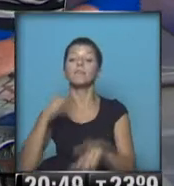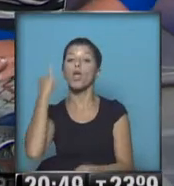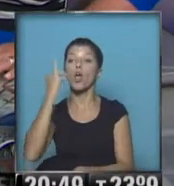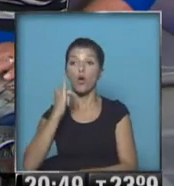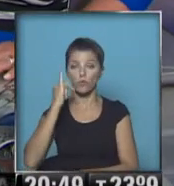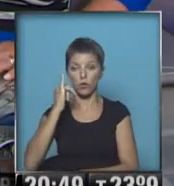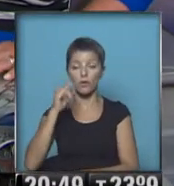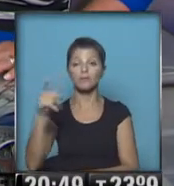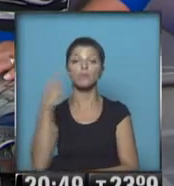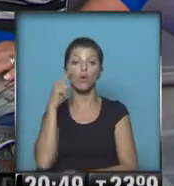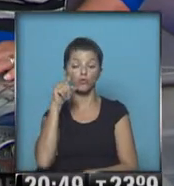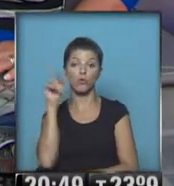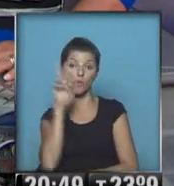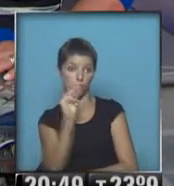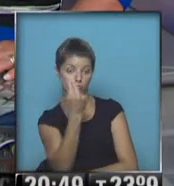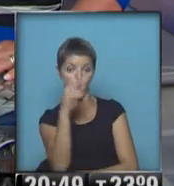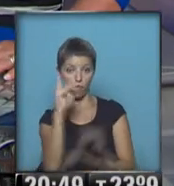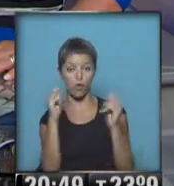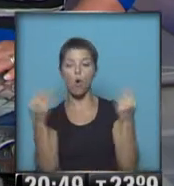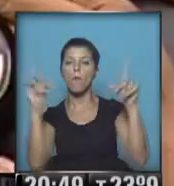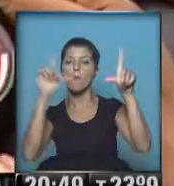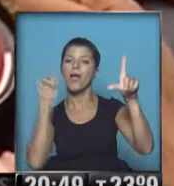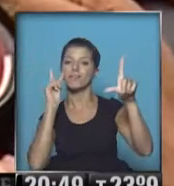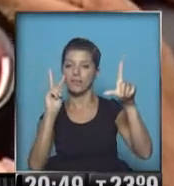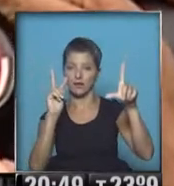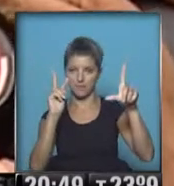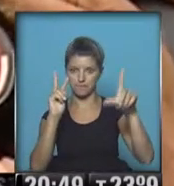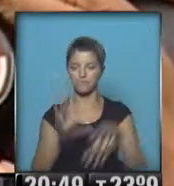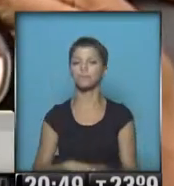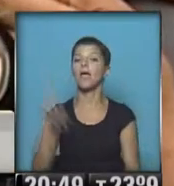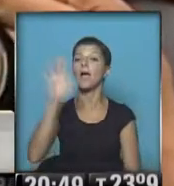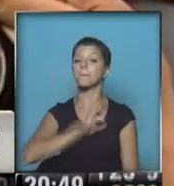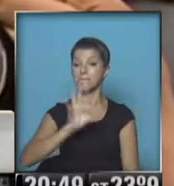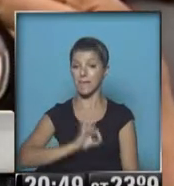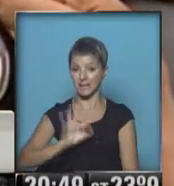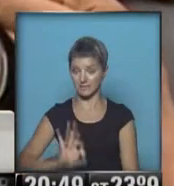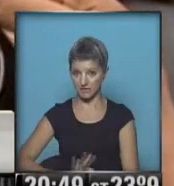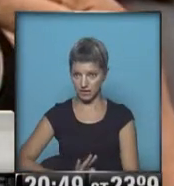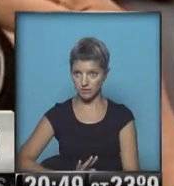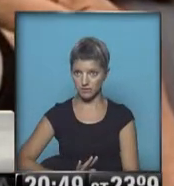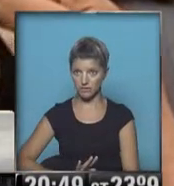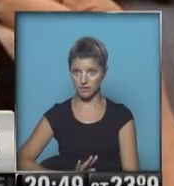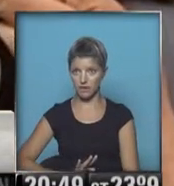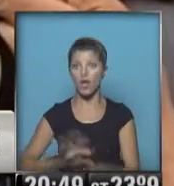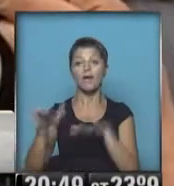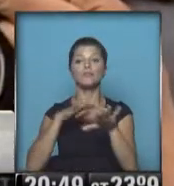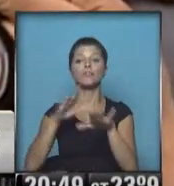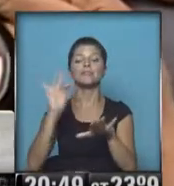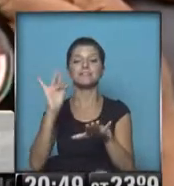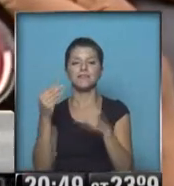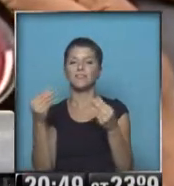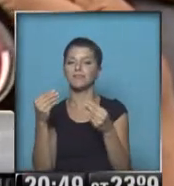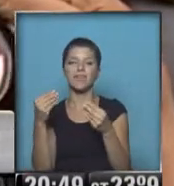se enteró de la muerte de la joven por televisión. El señor Mangieri se encuentra ante una dificultad que no va a